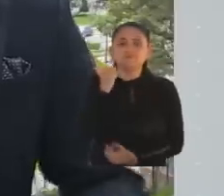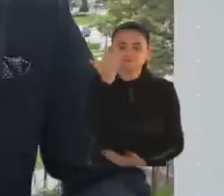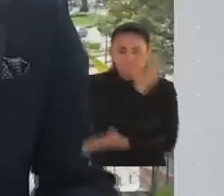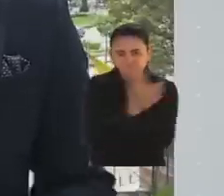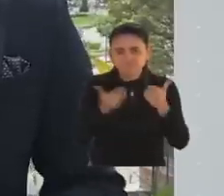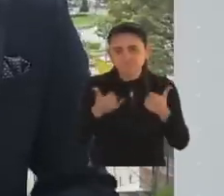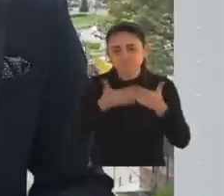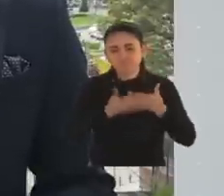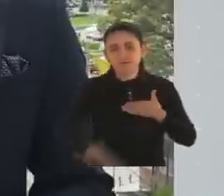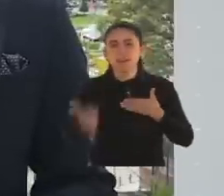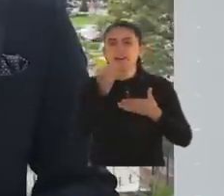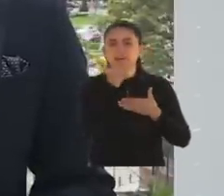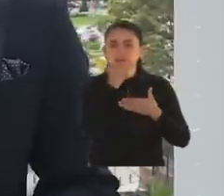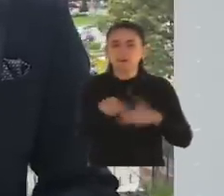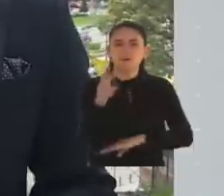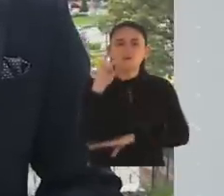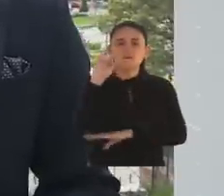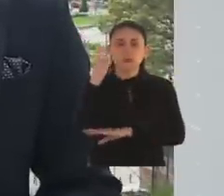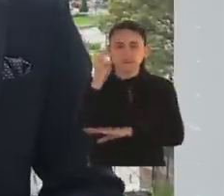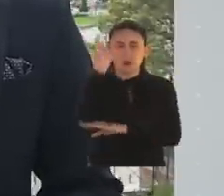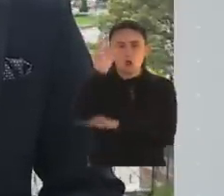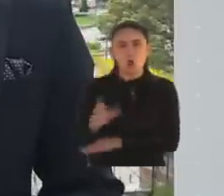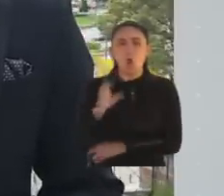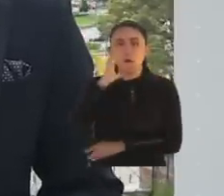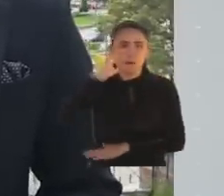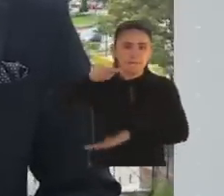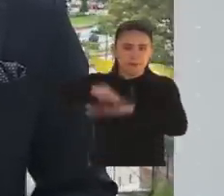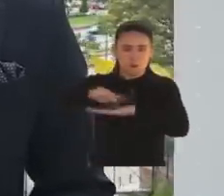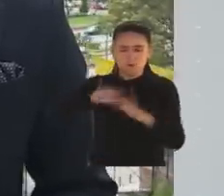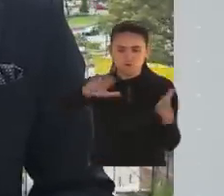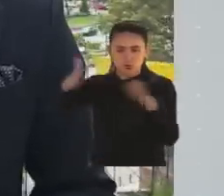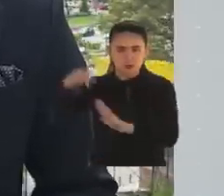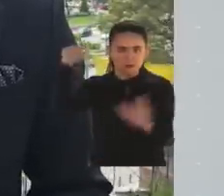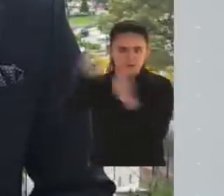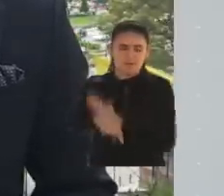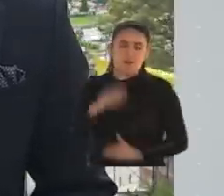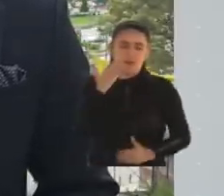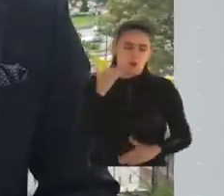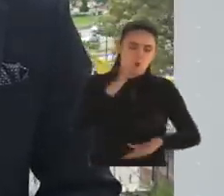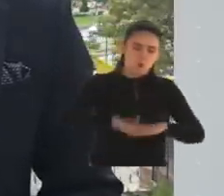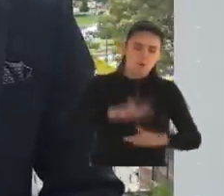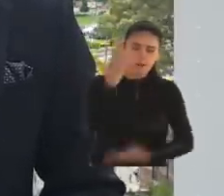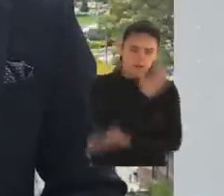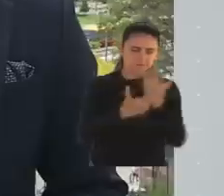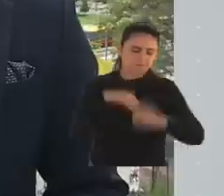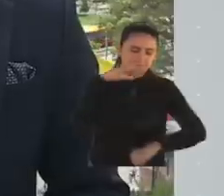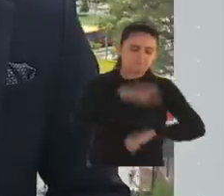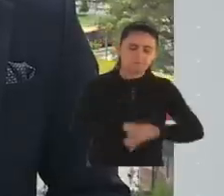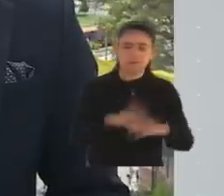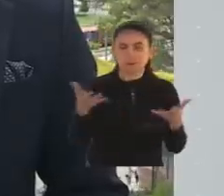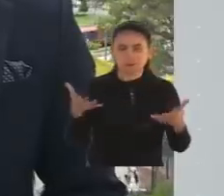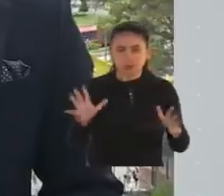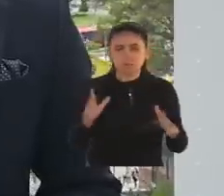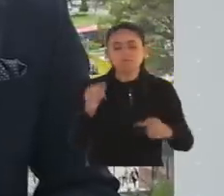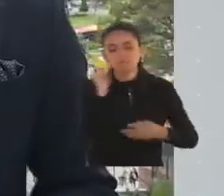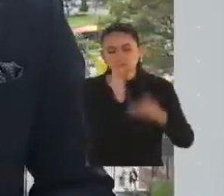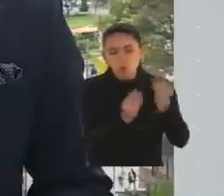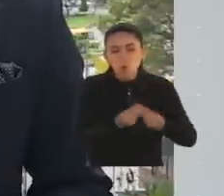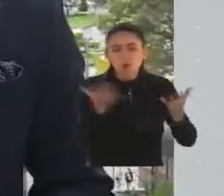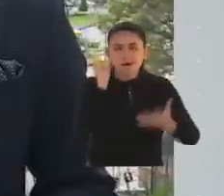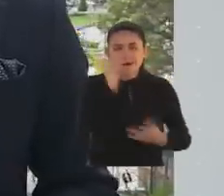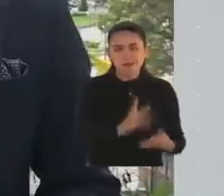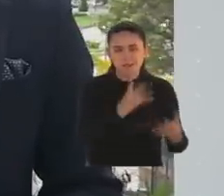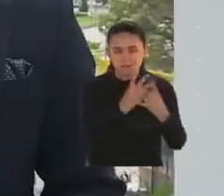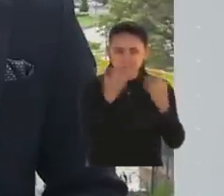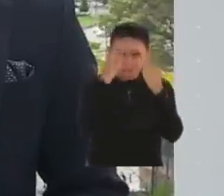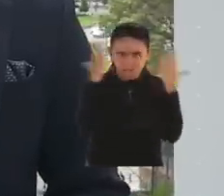proceso judicial, del fiscal, del asesinato del fiscal Marcelo Pecci. Ustedes tienen mucho más. Rosy. Oscar, gracias por esta información. Por supuesto, vamos a estar atentos a